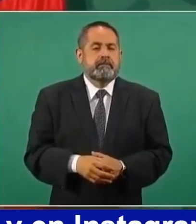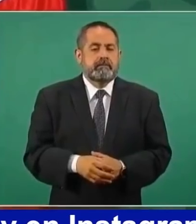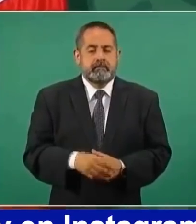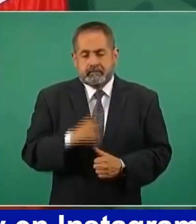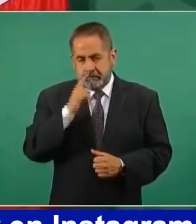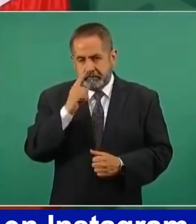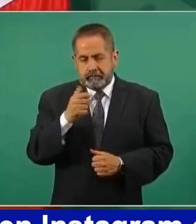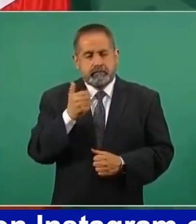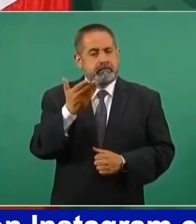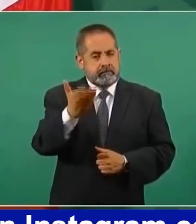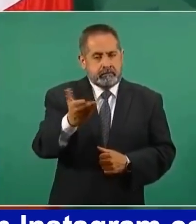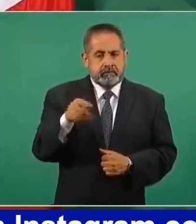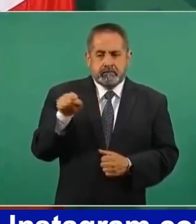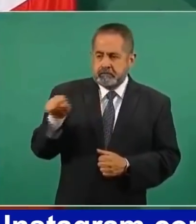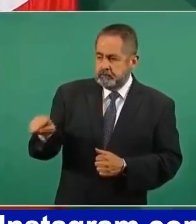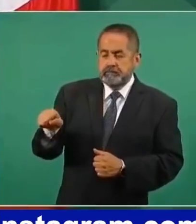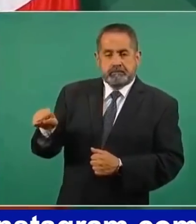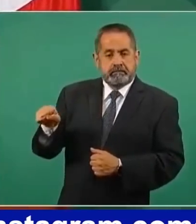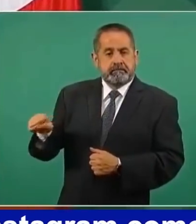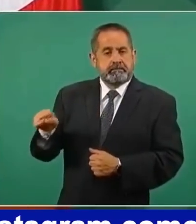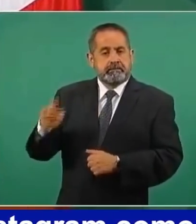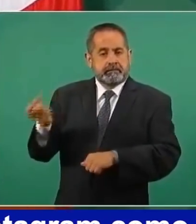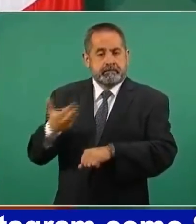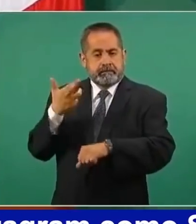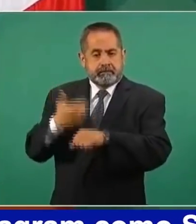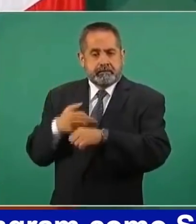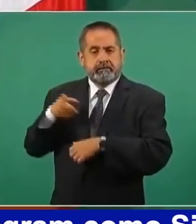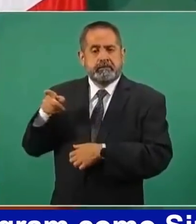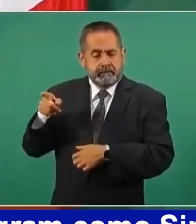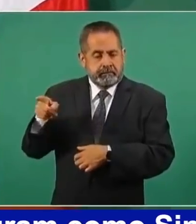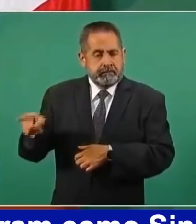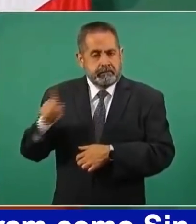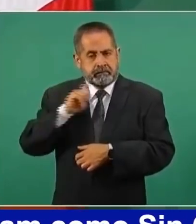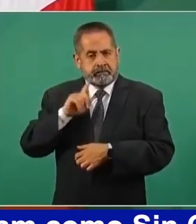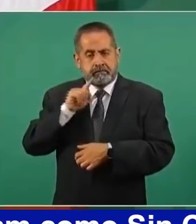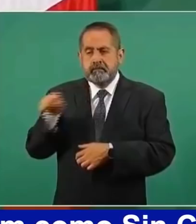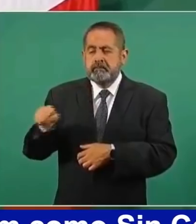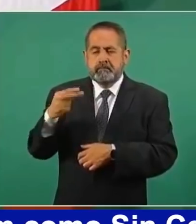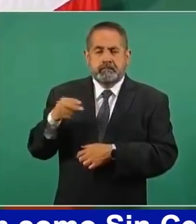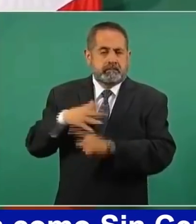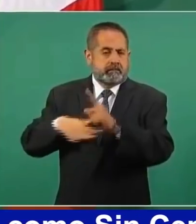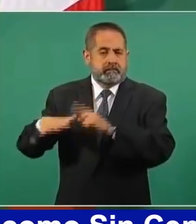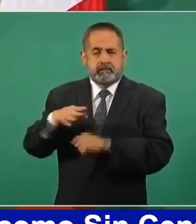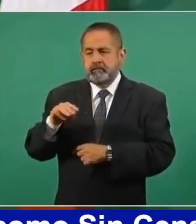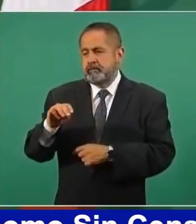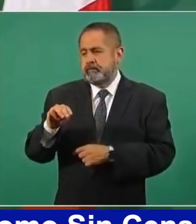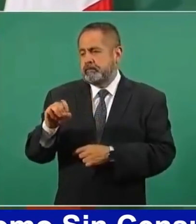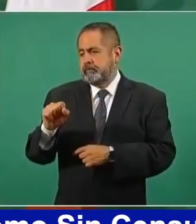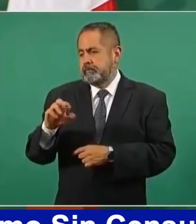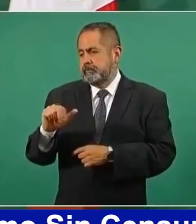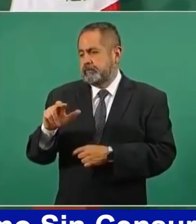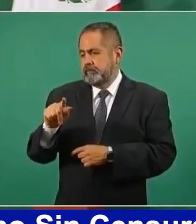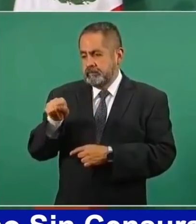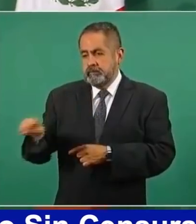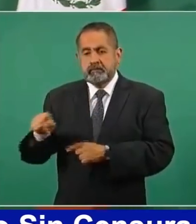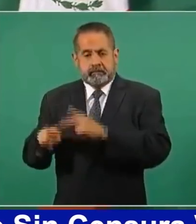le estoy pidiendo a la secretaria de Medio Ambiente que vaya para